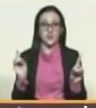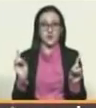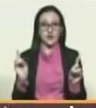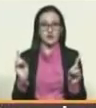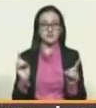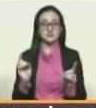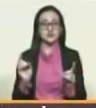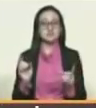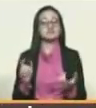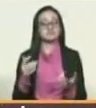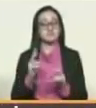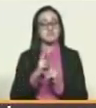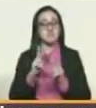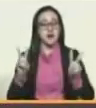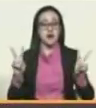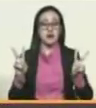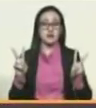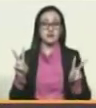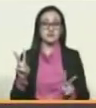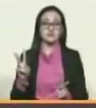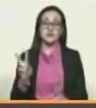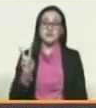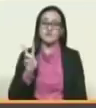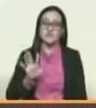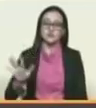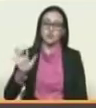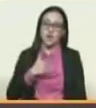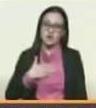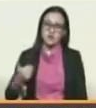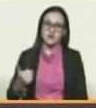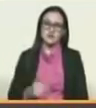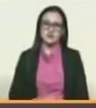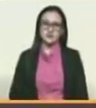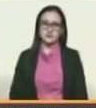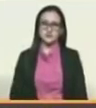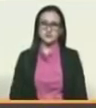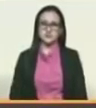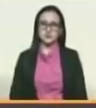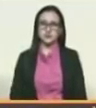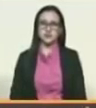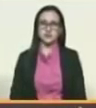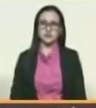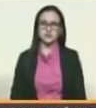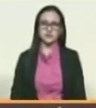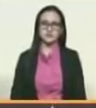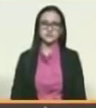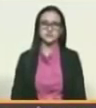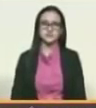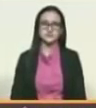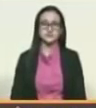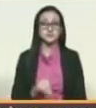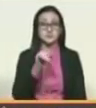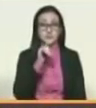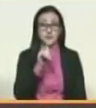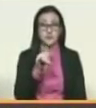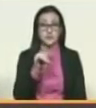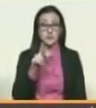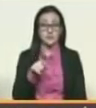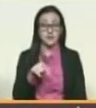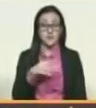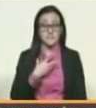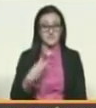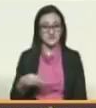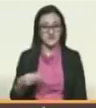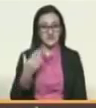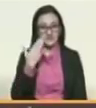paz que tanto anhela este país. Le informábamos también a la presidenta Rodríguez